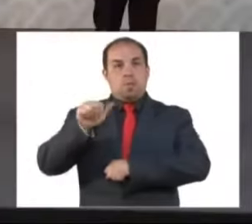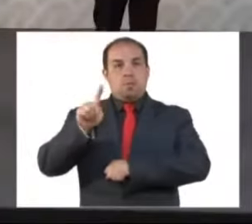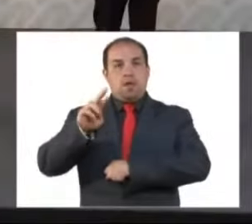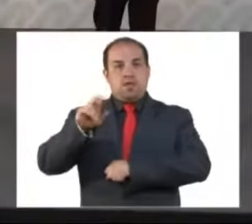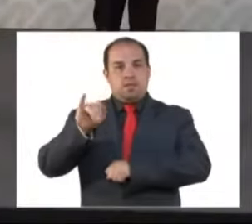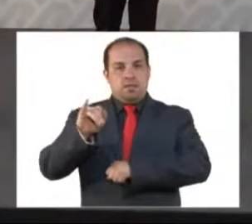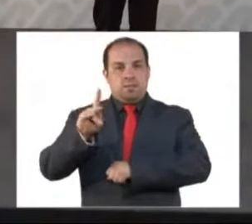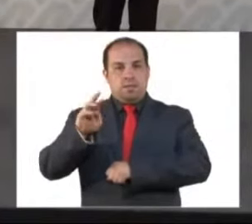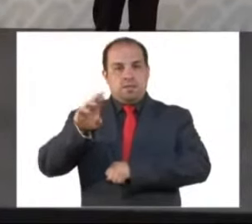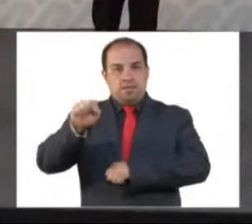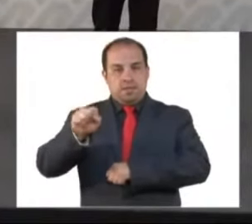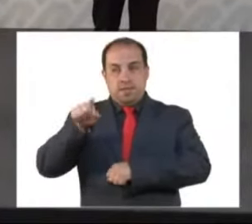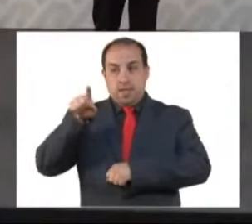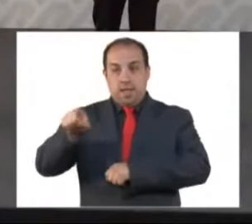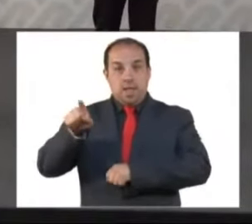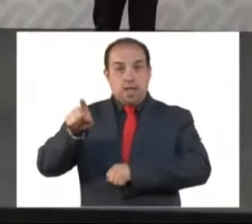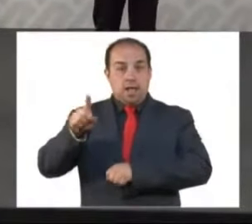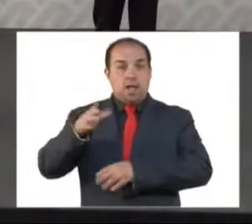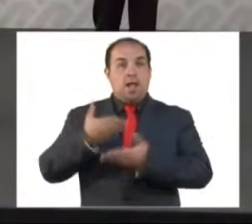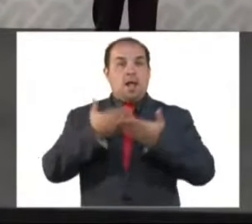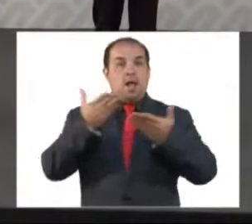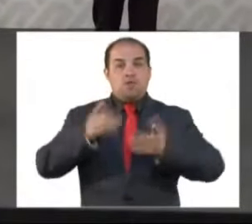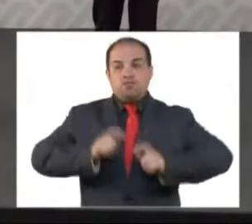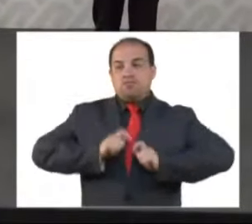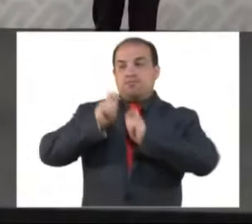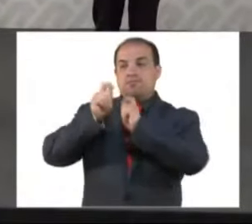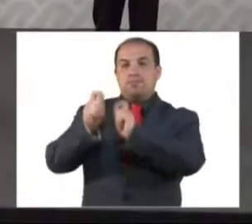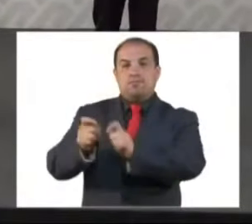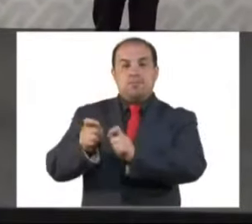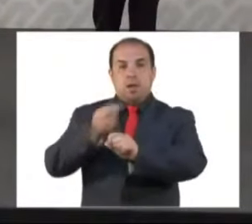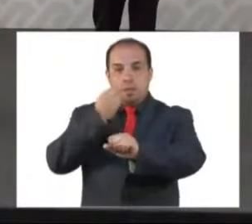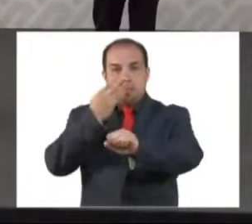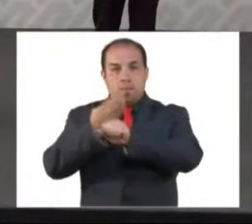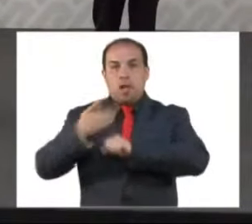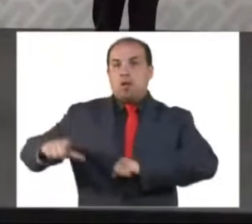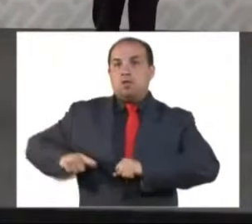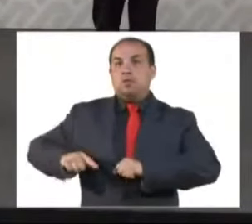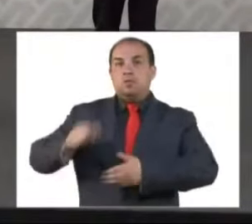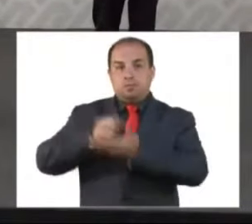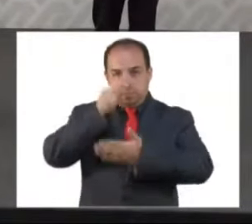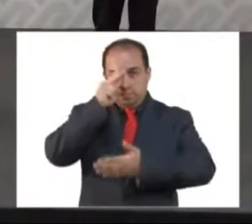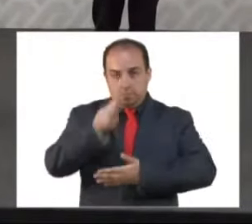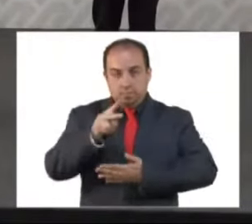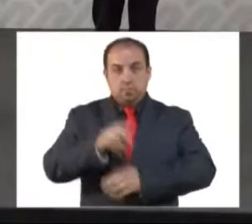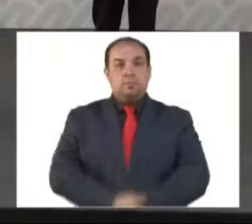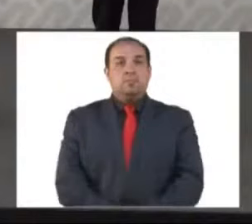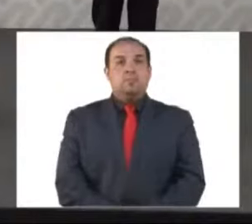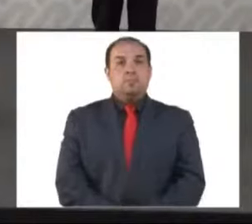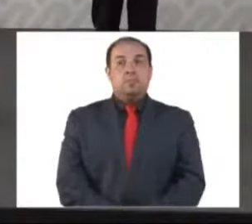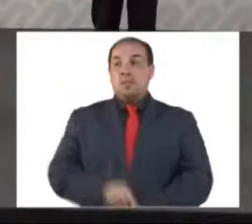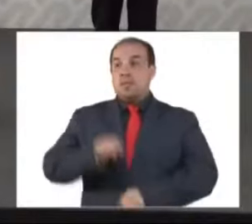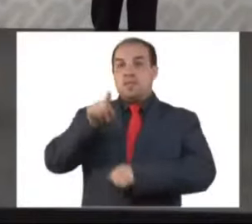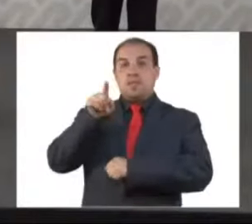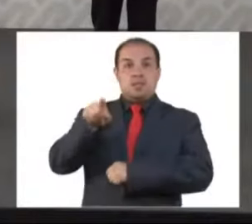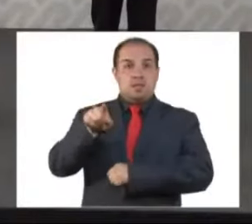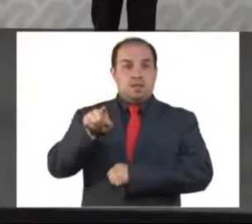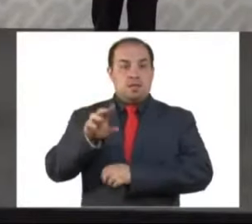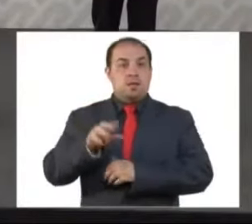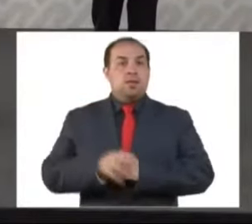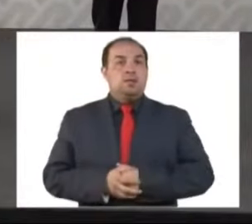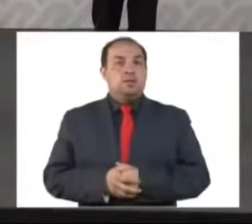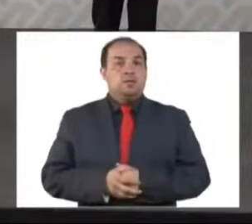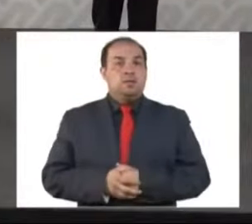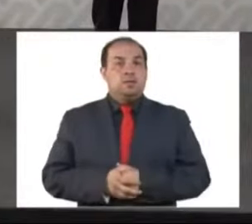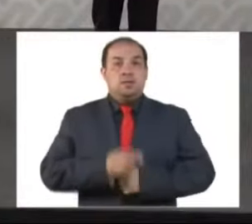guadarrama se queda al frente del gobierno de la Ciudad de México lo cual tendrá por supuesto que